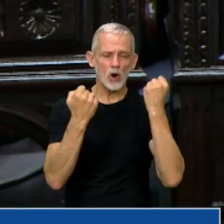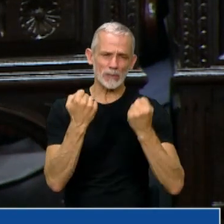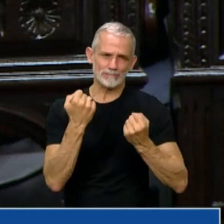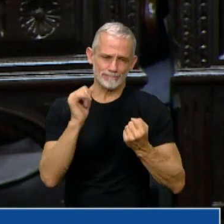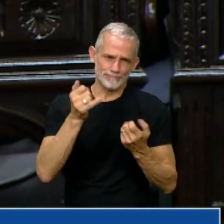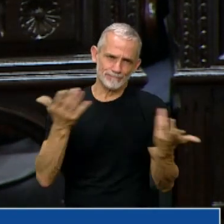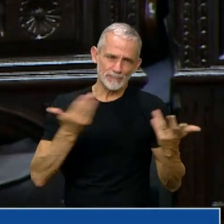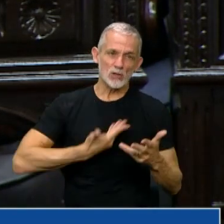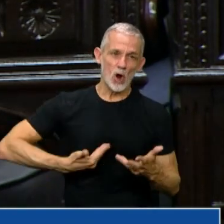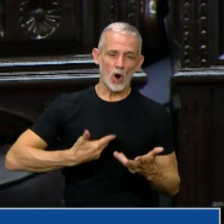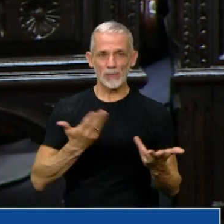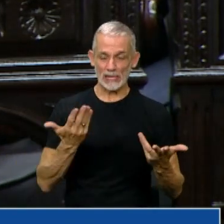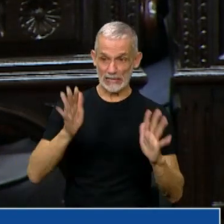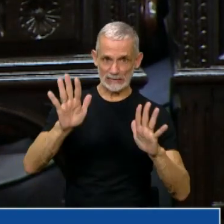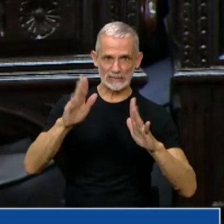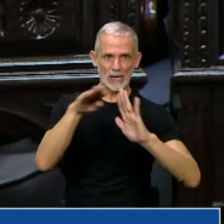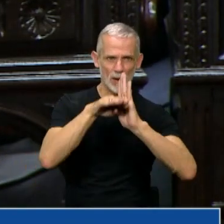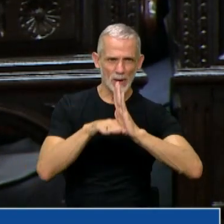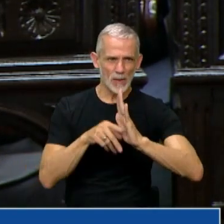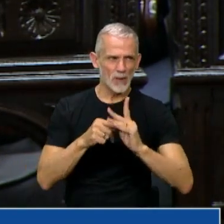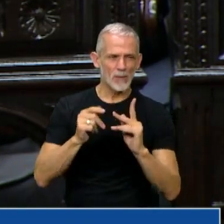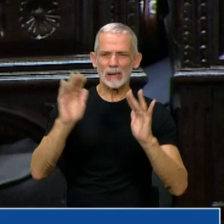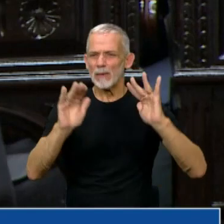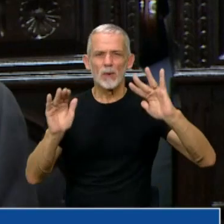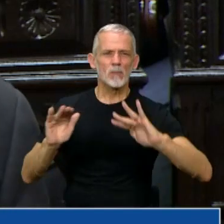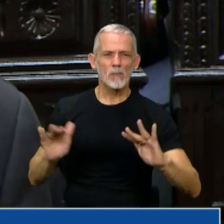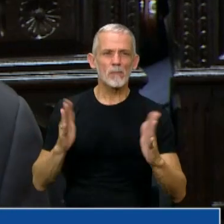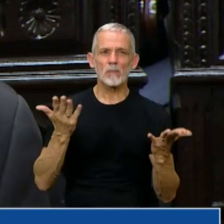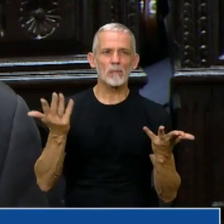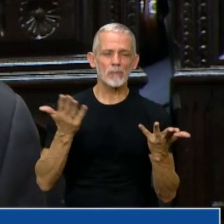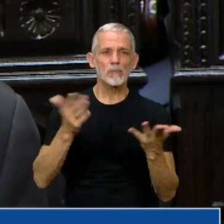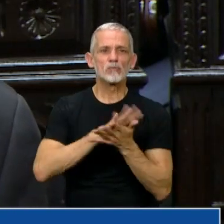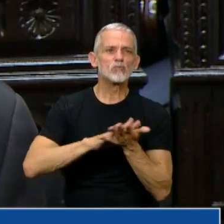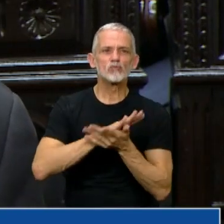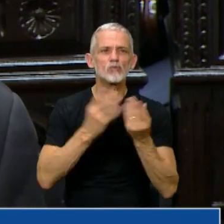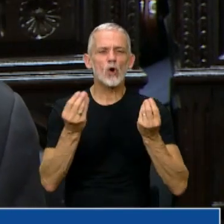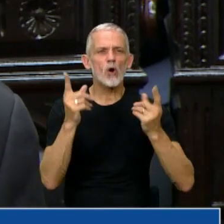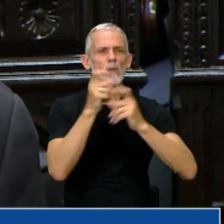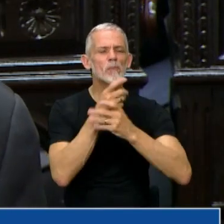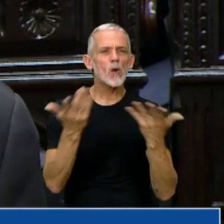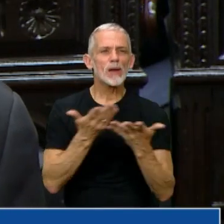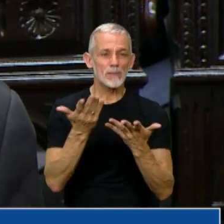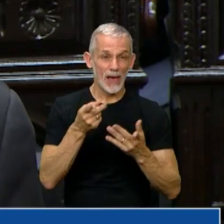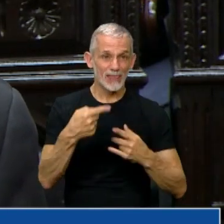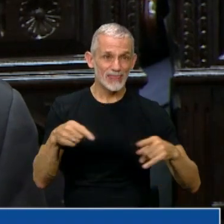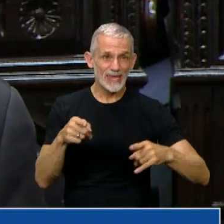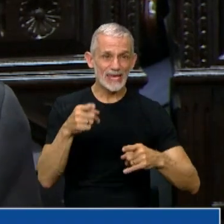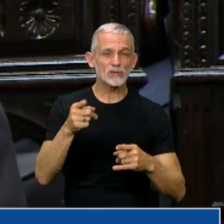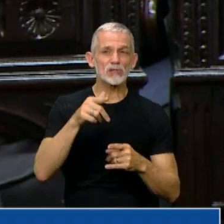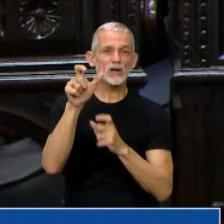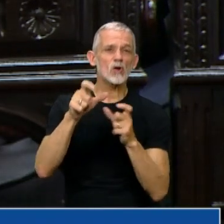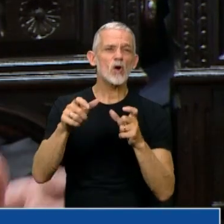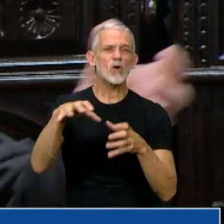el propio gobierno pasó a tomar un conjunto de medidas tendiente a paliar esos efectos, sobre todo sobre